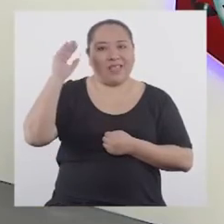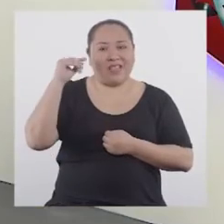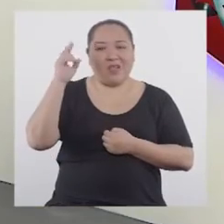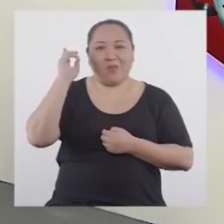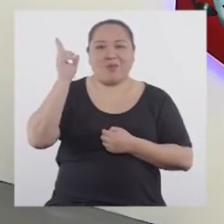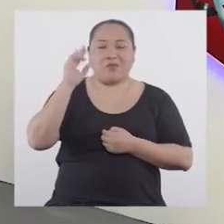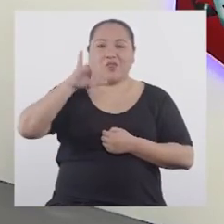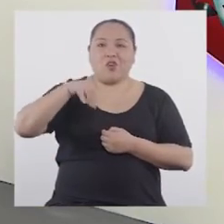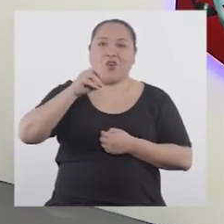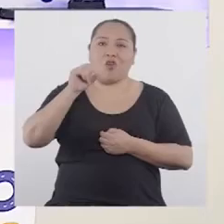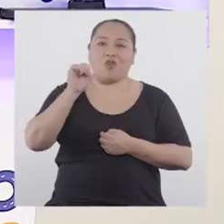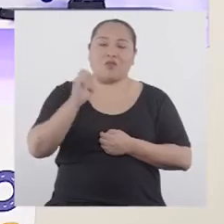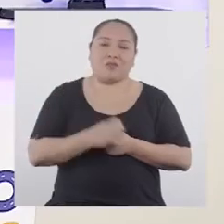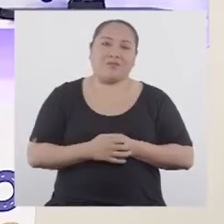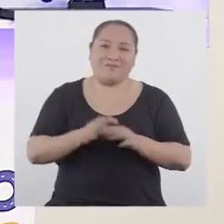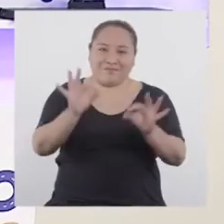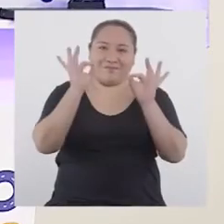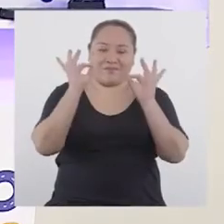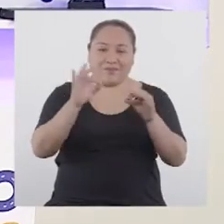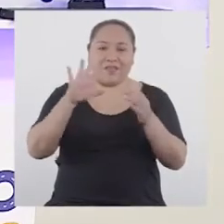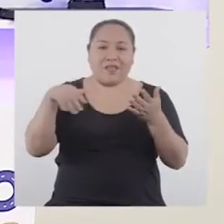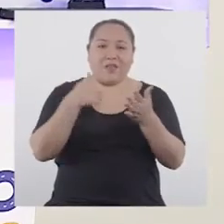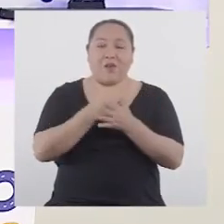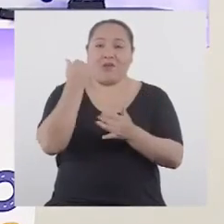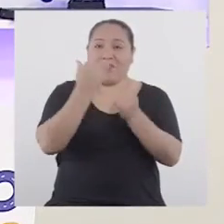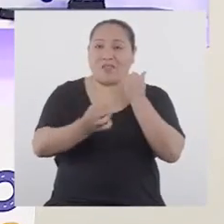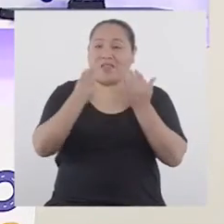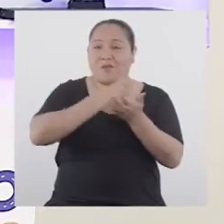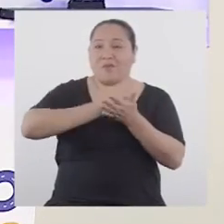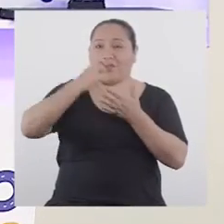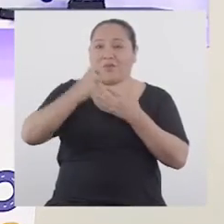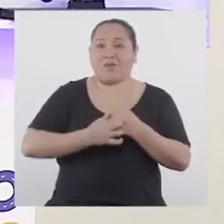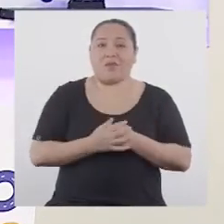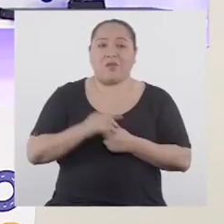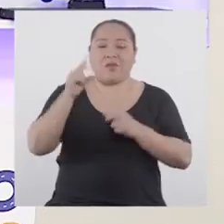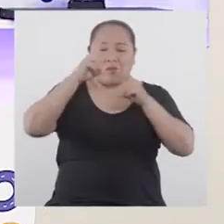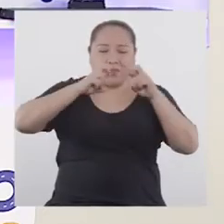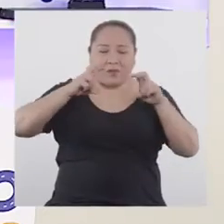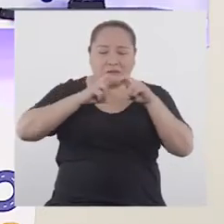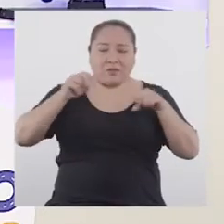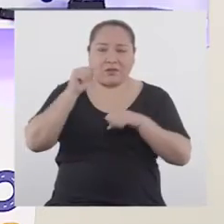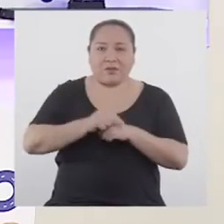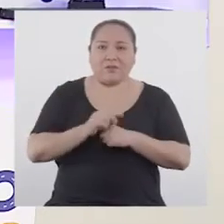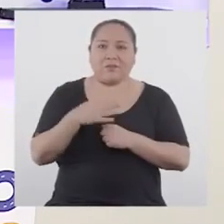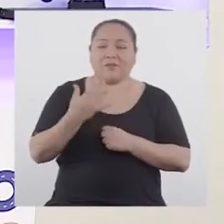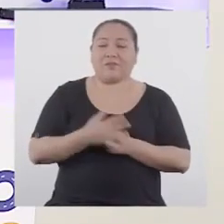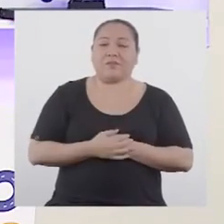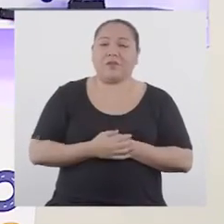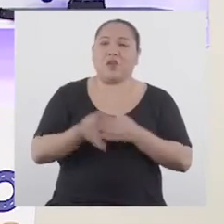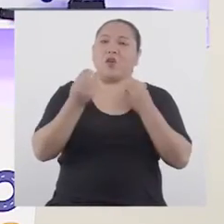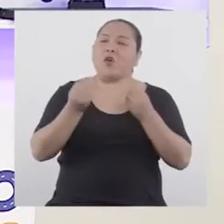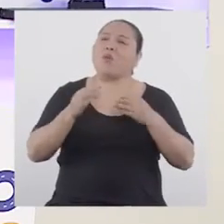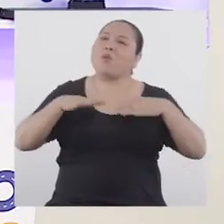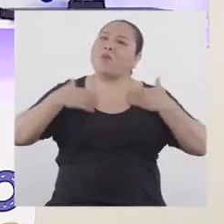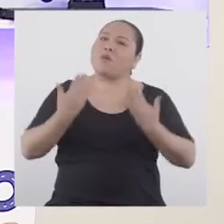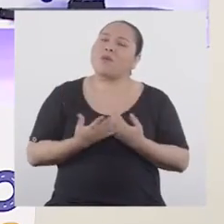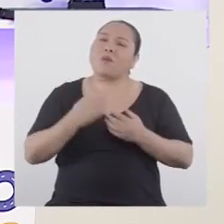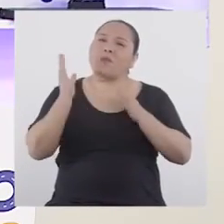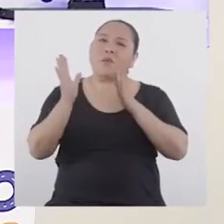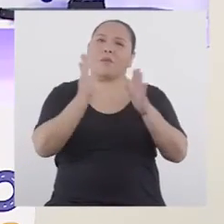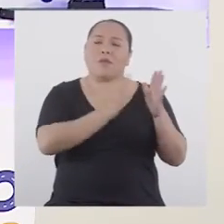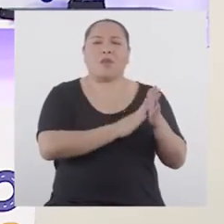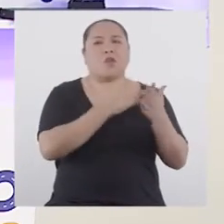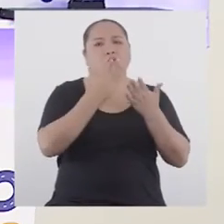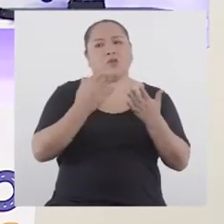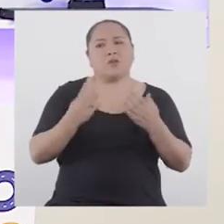Hasta luego, profesor José. Excelente. Hemos llegado al final del programa en el cual investigamos lo siguiente. ¿Cómo podríamos